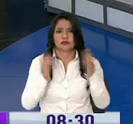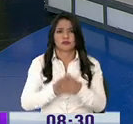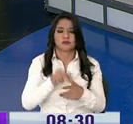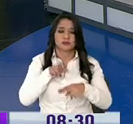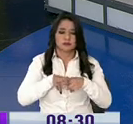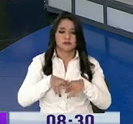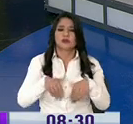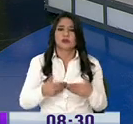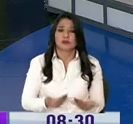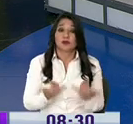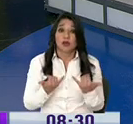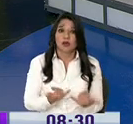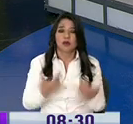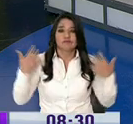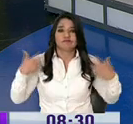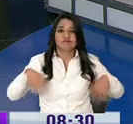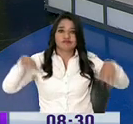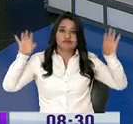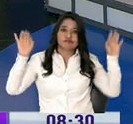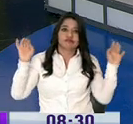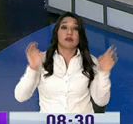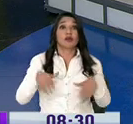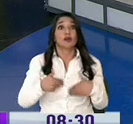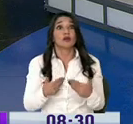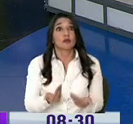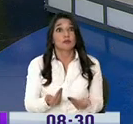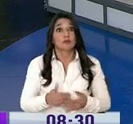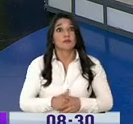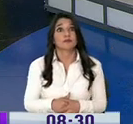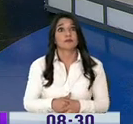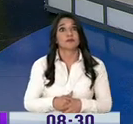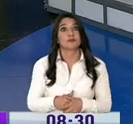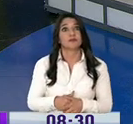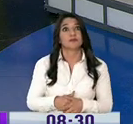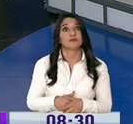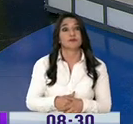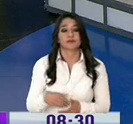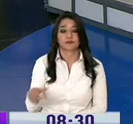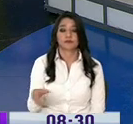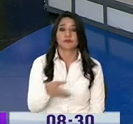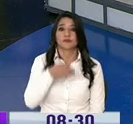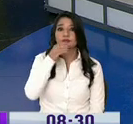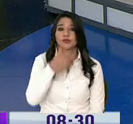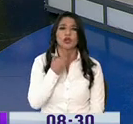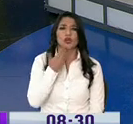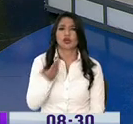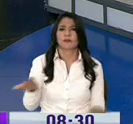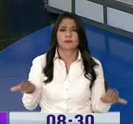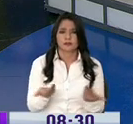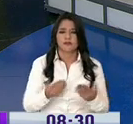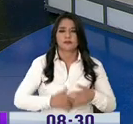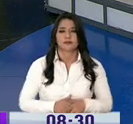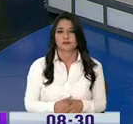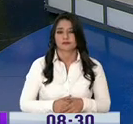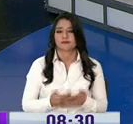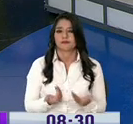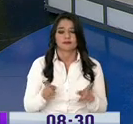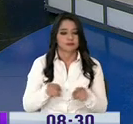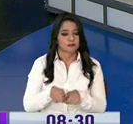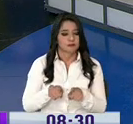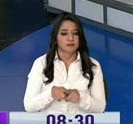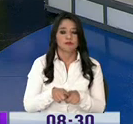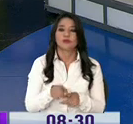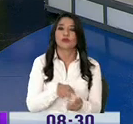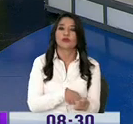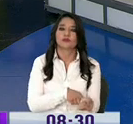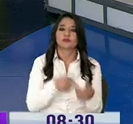sentarse. Ahora se sientan, cómo coger, exacto, el vaso, o sea, urbanidad, exacto, y buenas